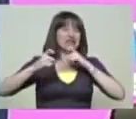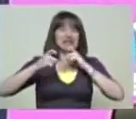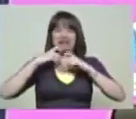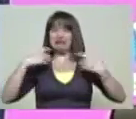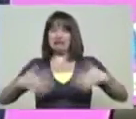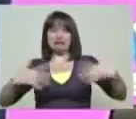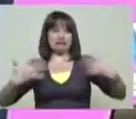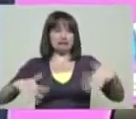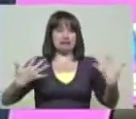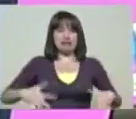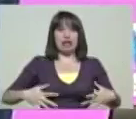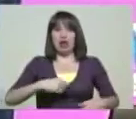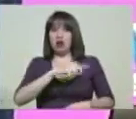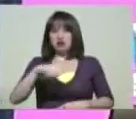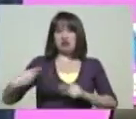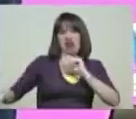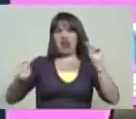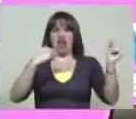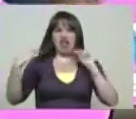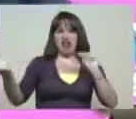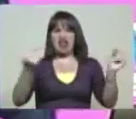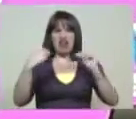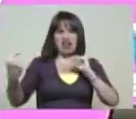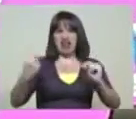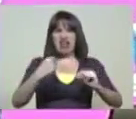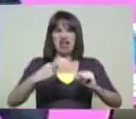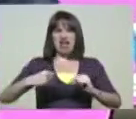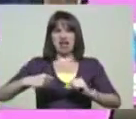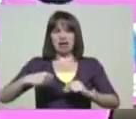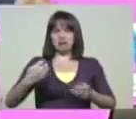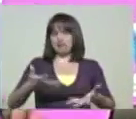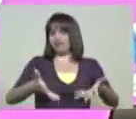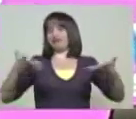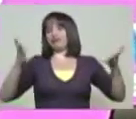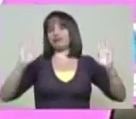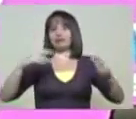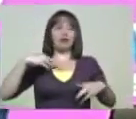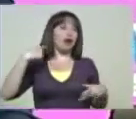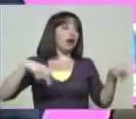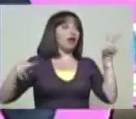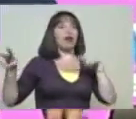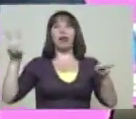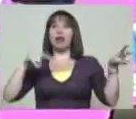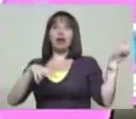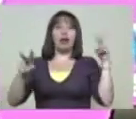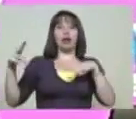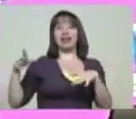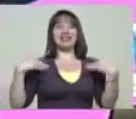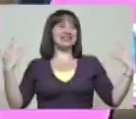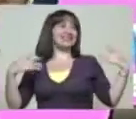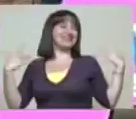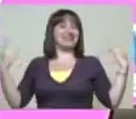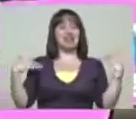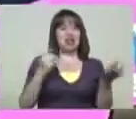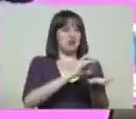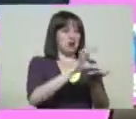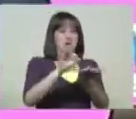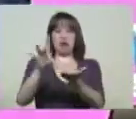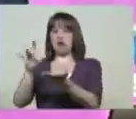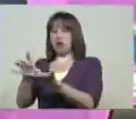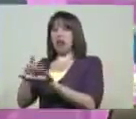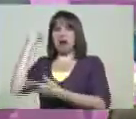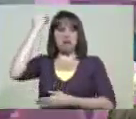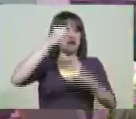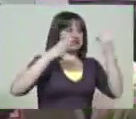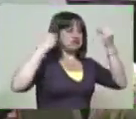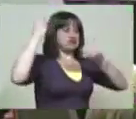y nosotros nos matamos y salimos felices porque ganamos expulsamos a los compañeros que pensaban diferente